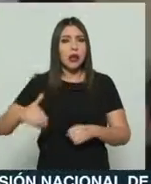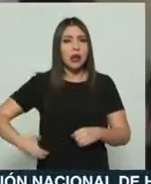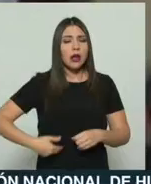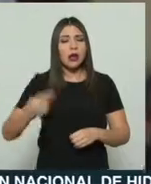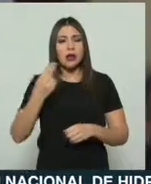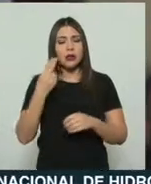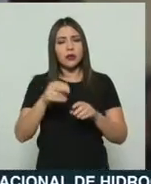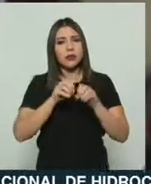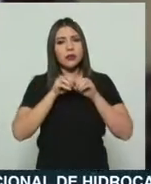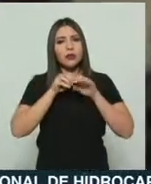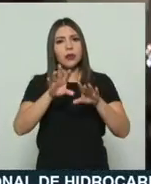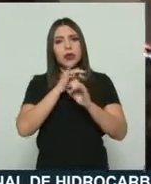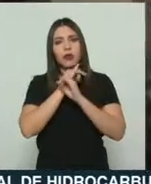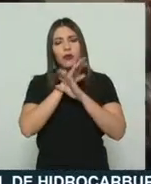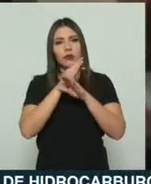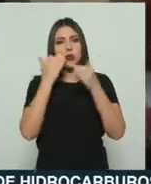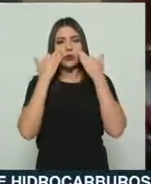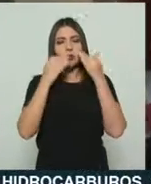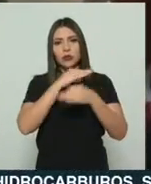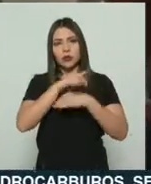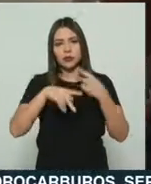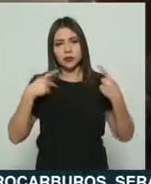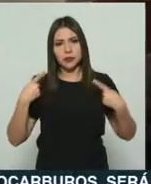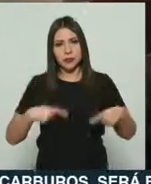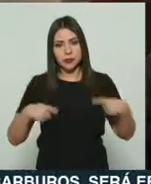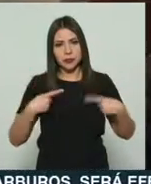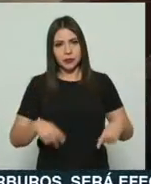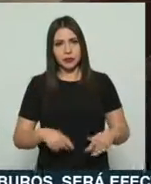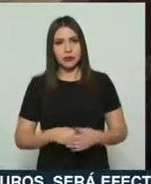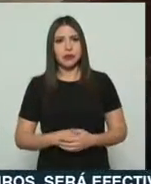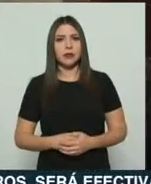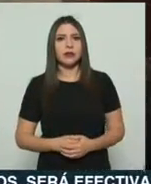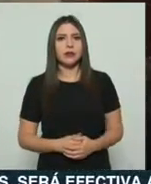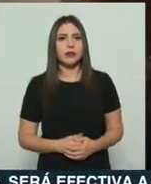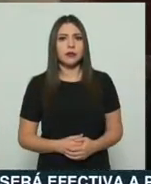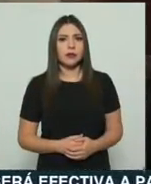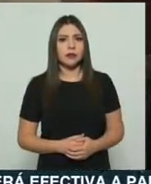aéreo. Con imágenes de Liber Rodríguez, Eric Pinto, 21 Noticias.